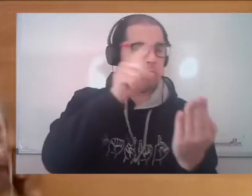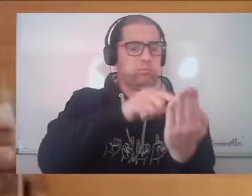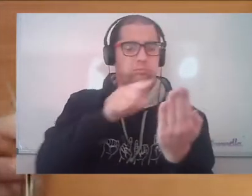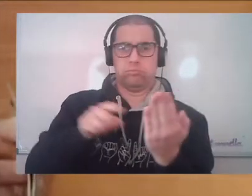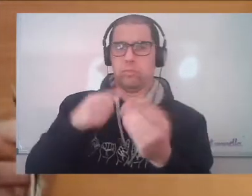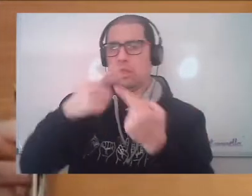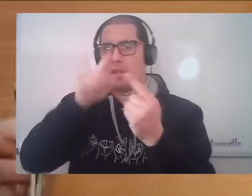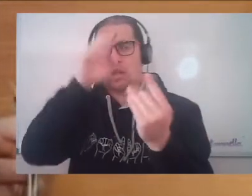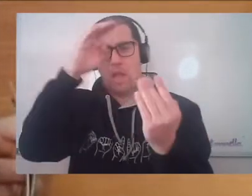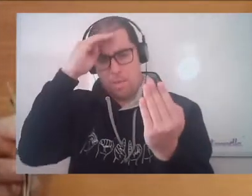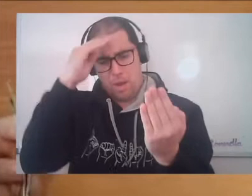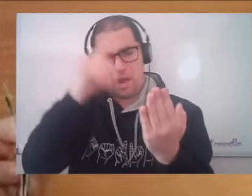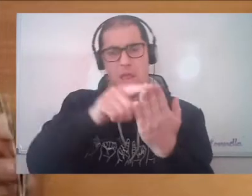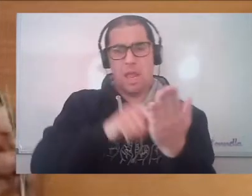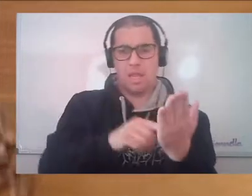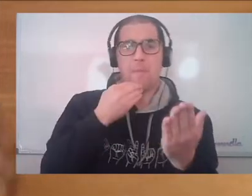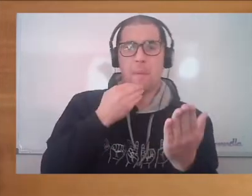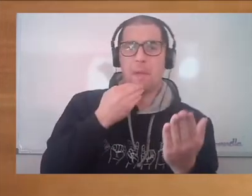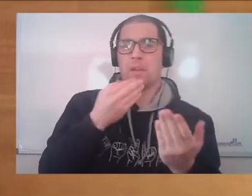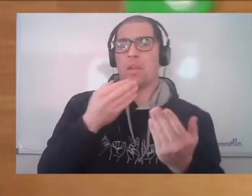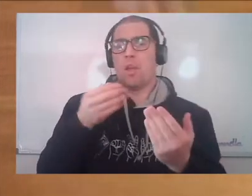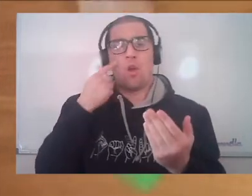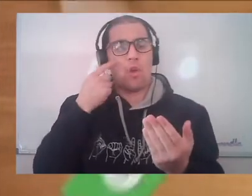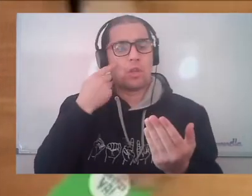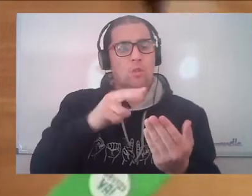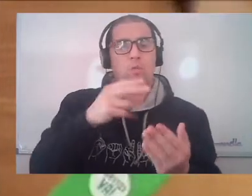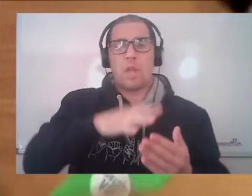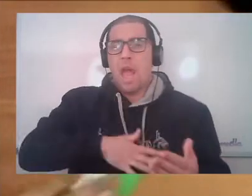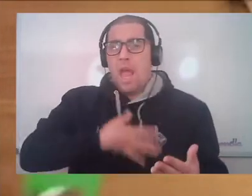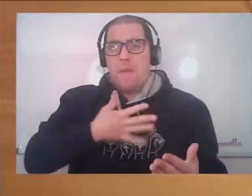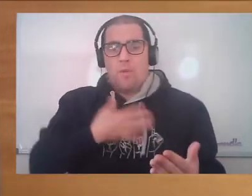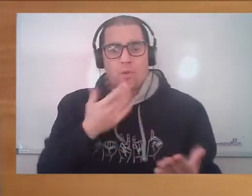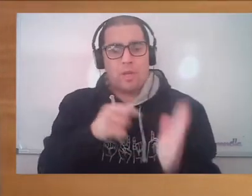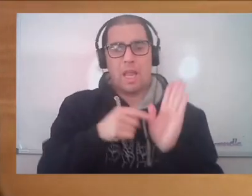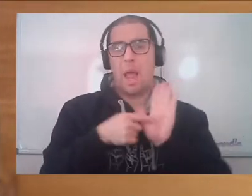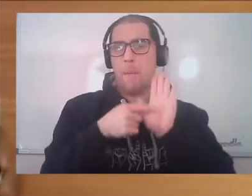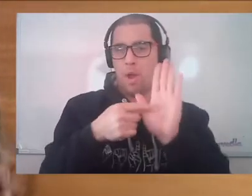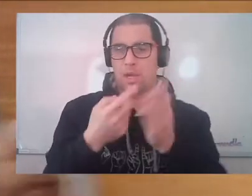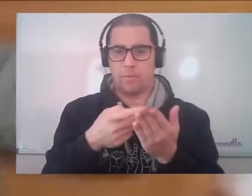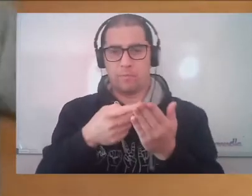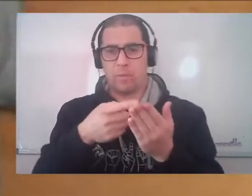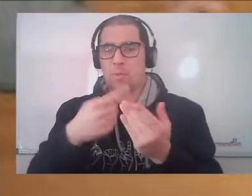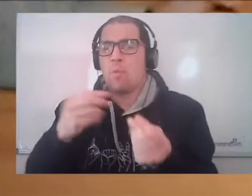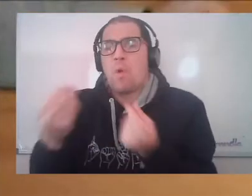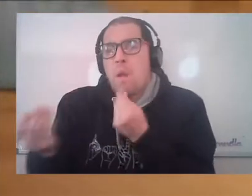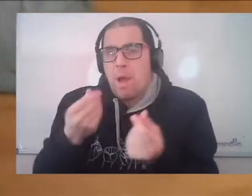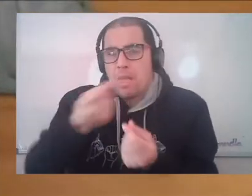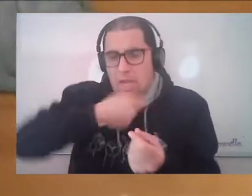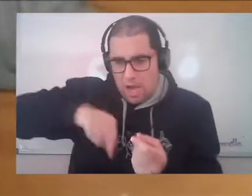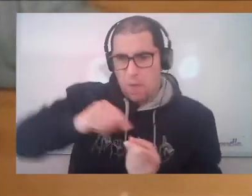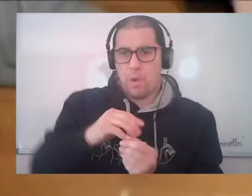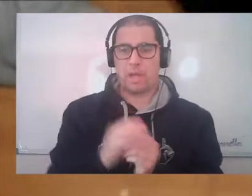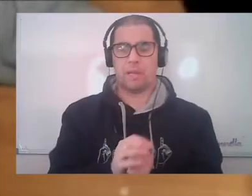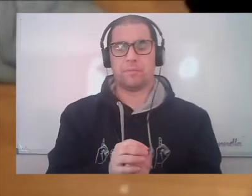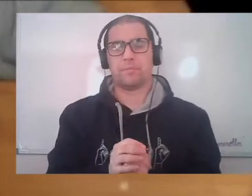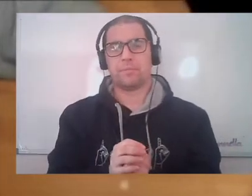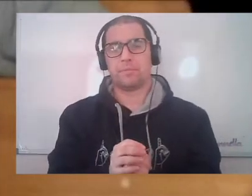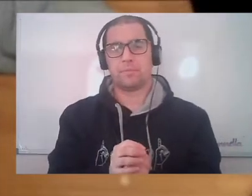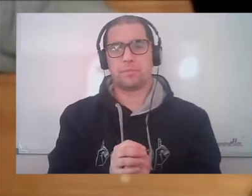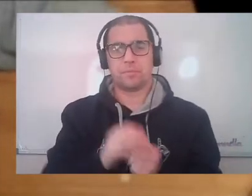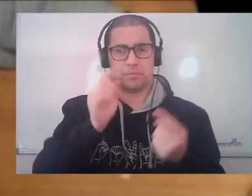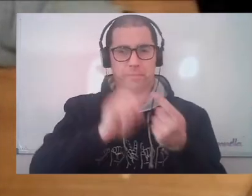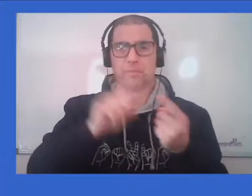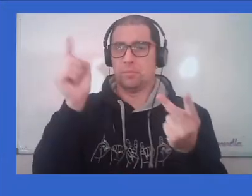algunas de sus experiencias pero por sobre todo las emociones que experimentan que son muy parecidas a las nuestras